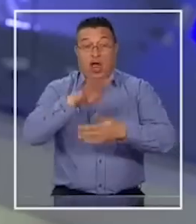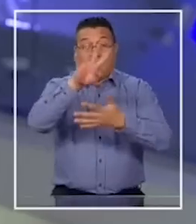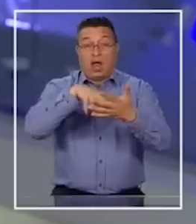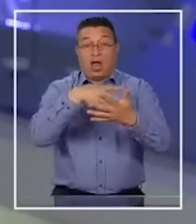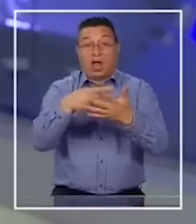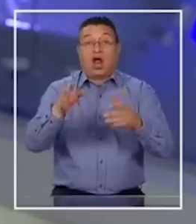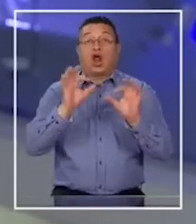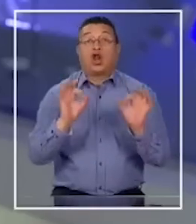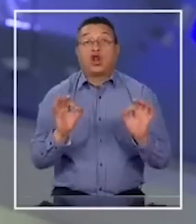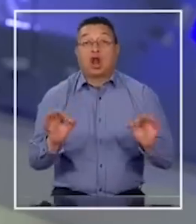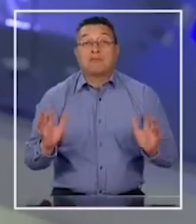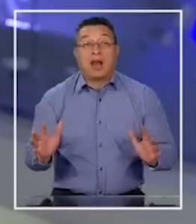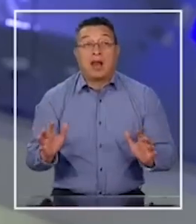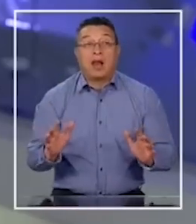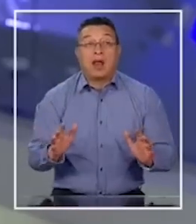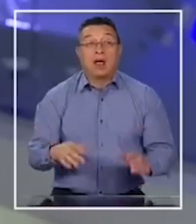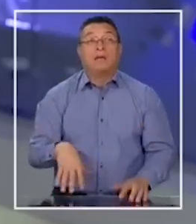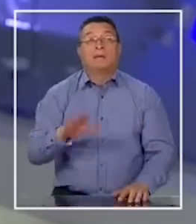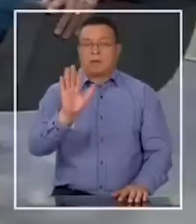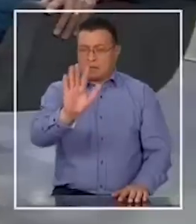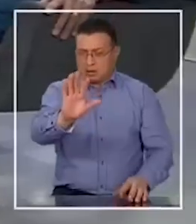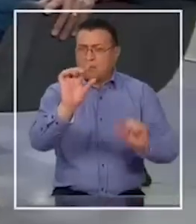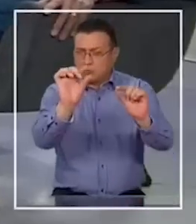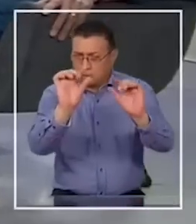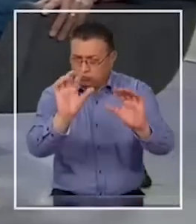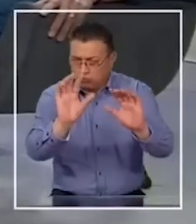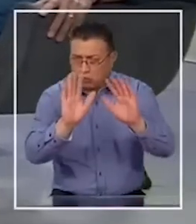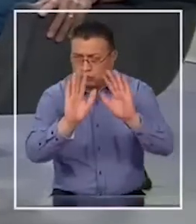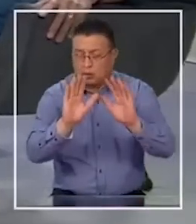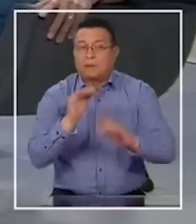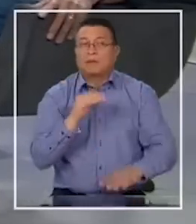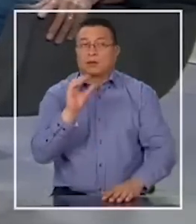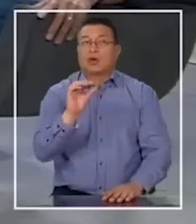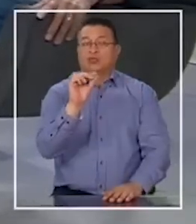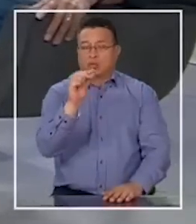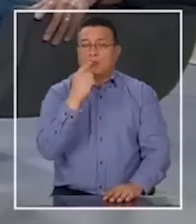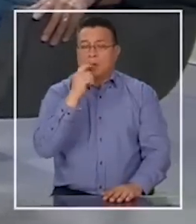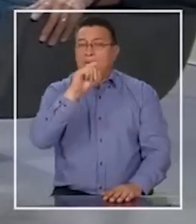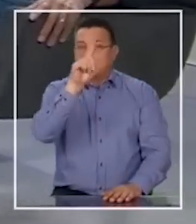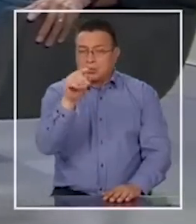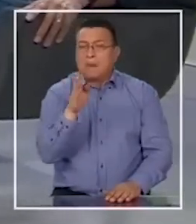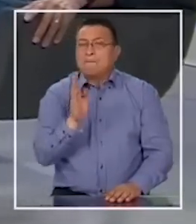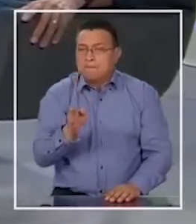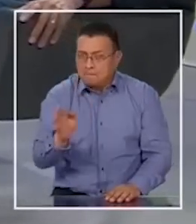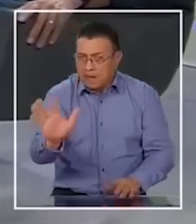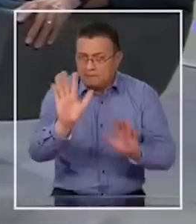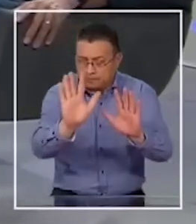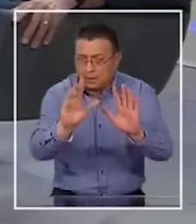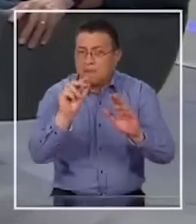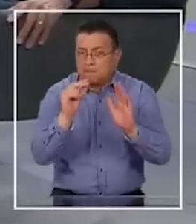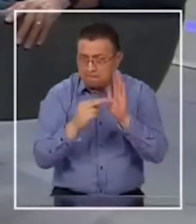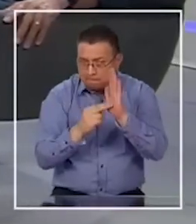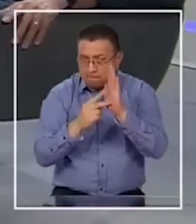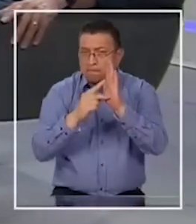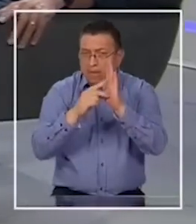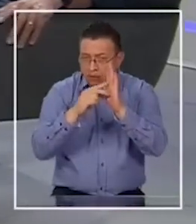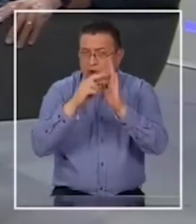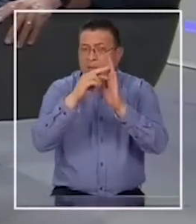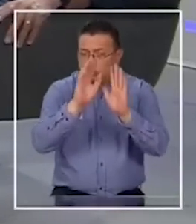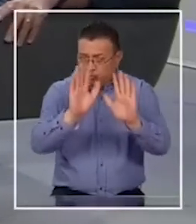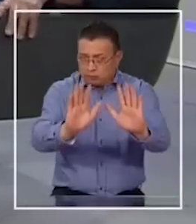trabajo normal antes que me haga la invitación yo quiero seguir haciéndole la pregunta vamos vamos paso a paso